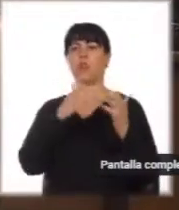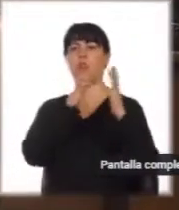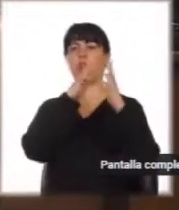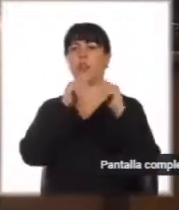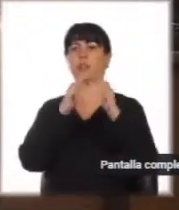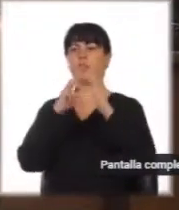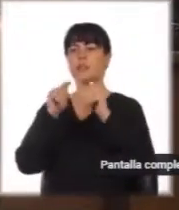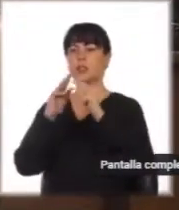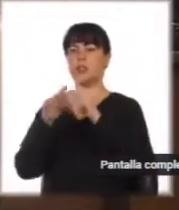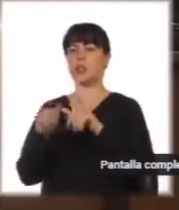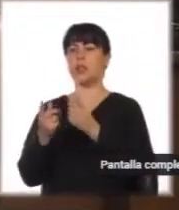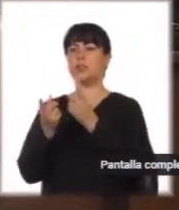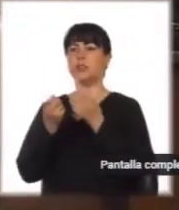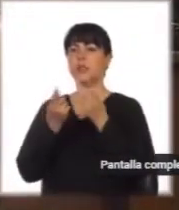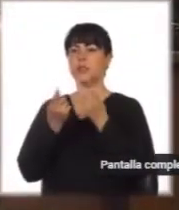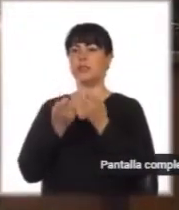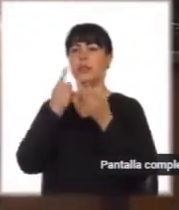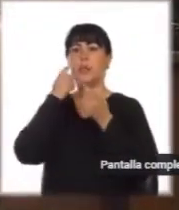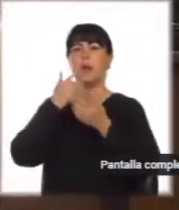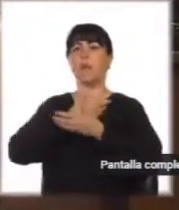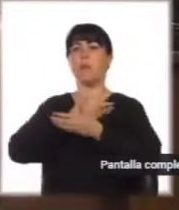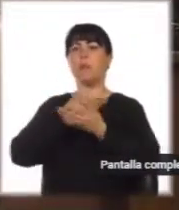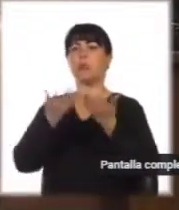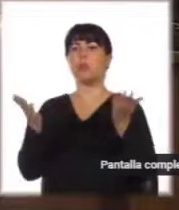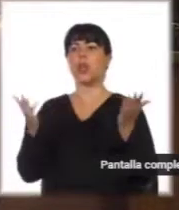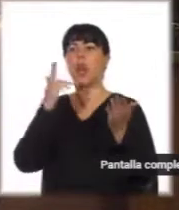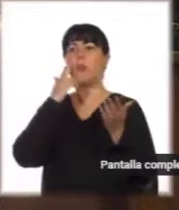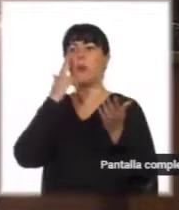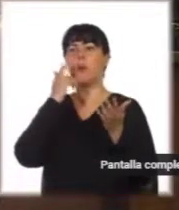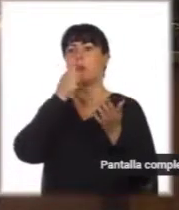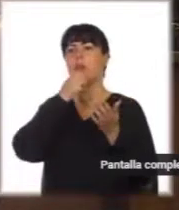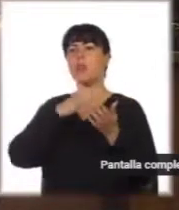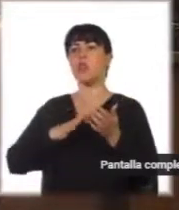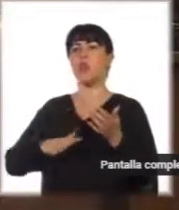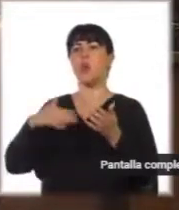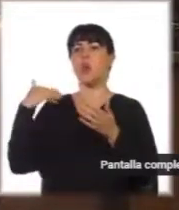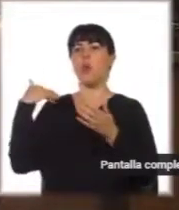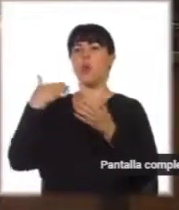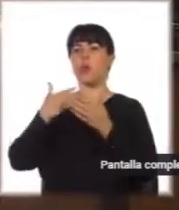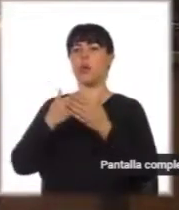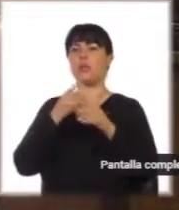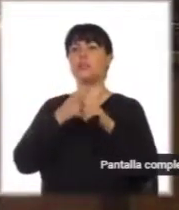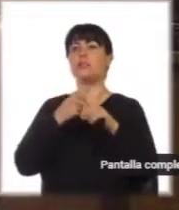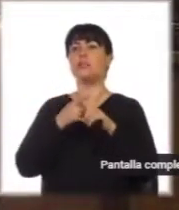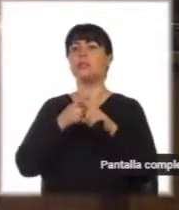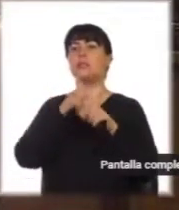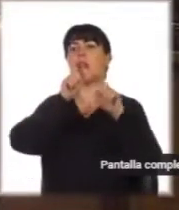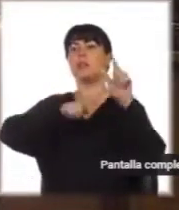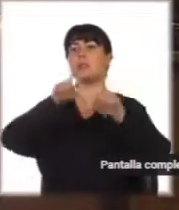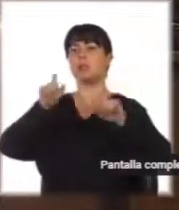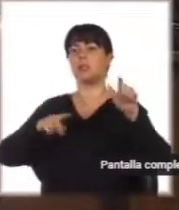visibilizar las problemáticas históricas existentes en dicha población.